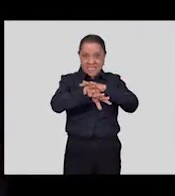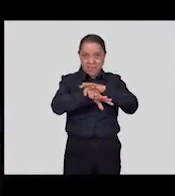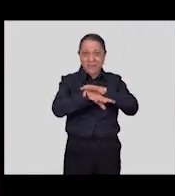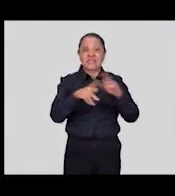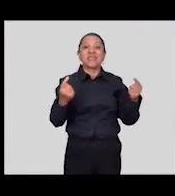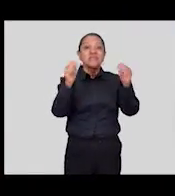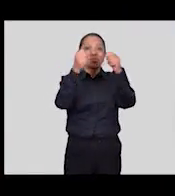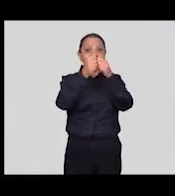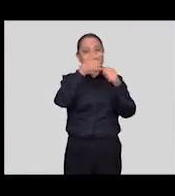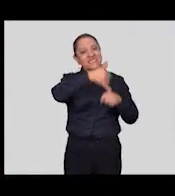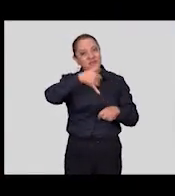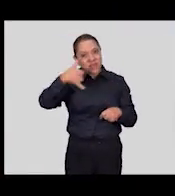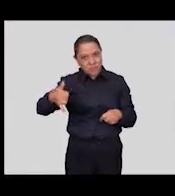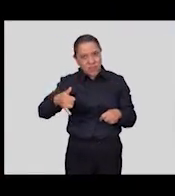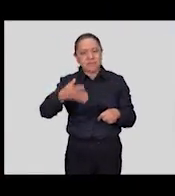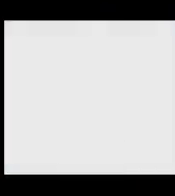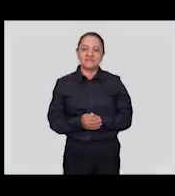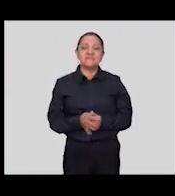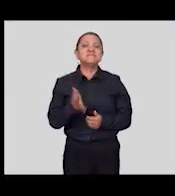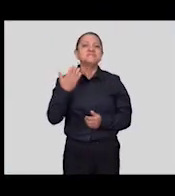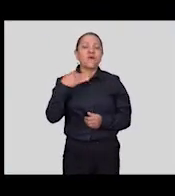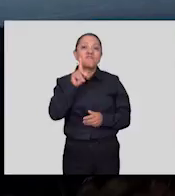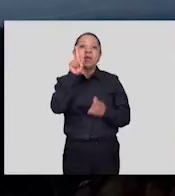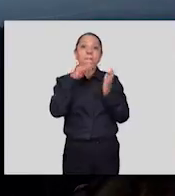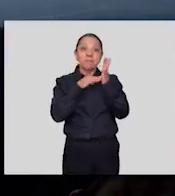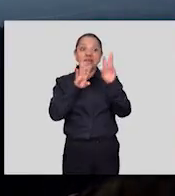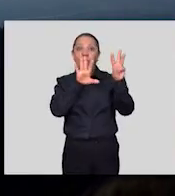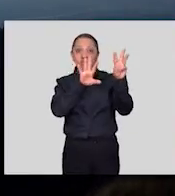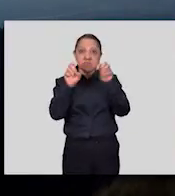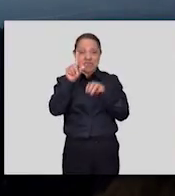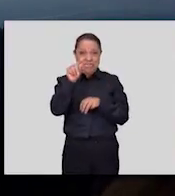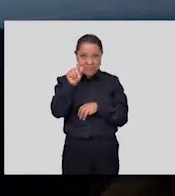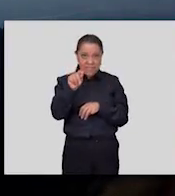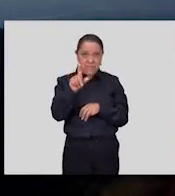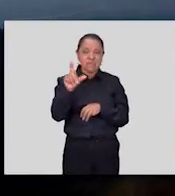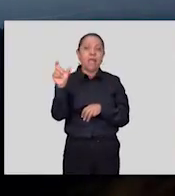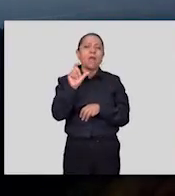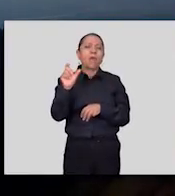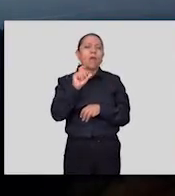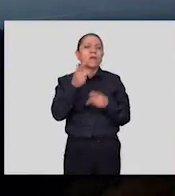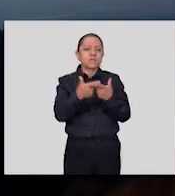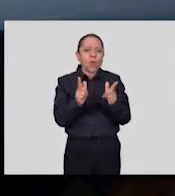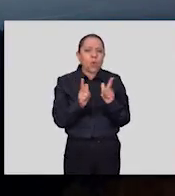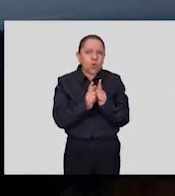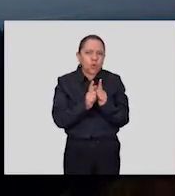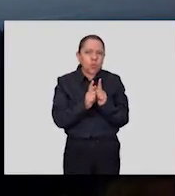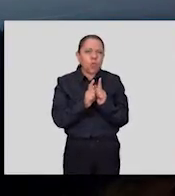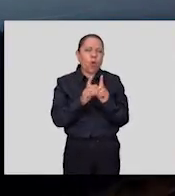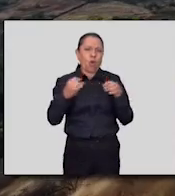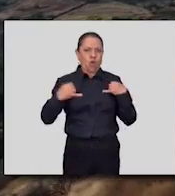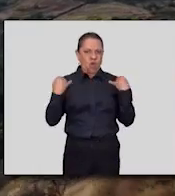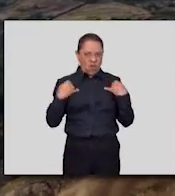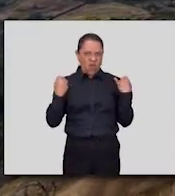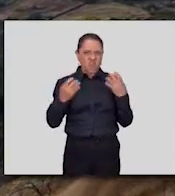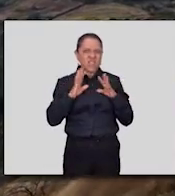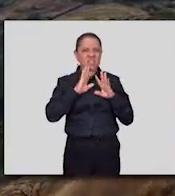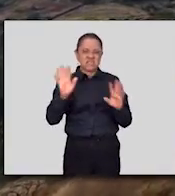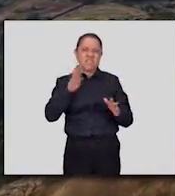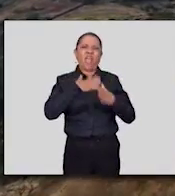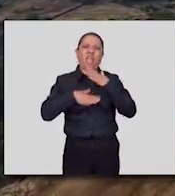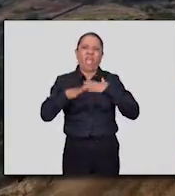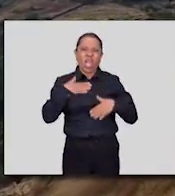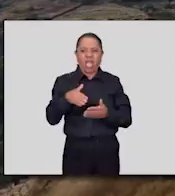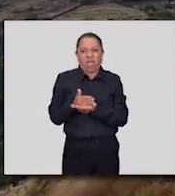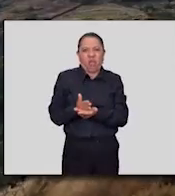y Yautepec. Fue en 1870 cuando un grupo de jóvenes nativos del lugar, cansados de verse excluidos de las fiestas